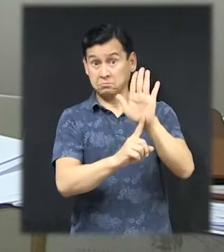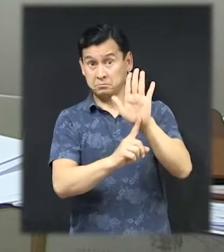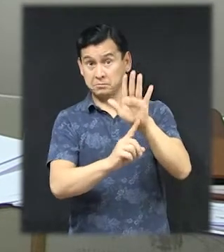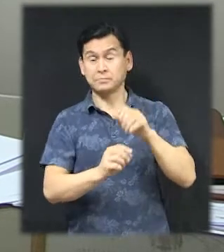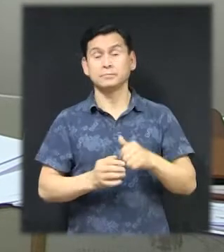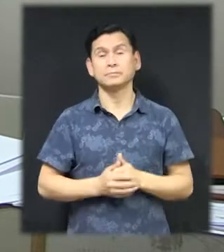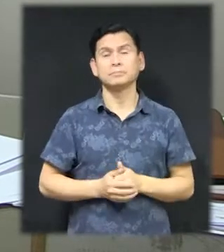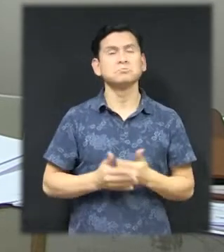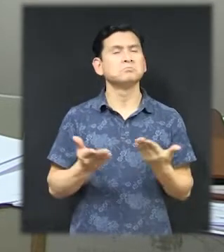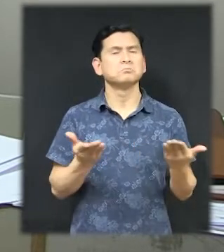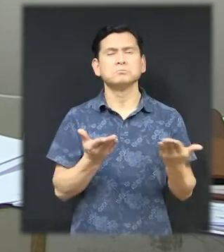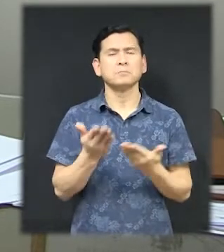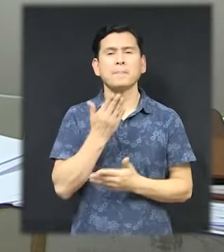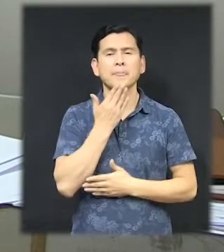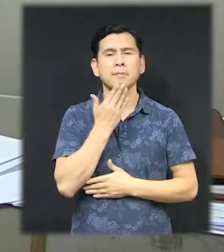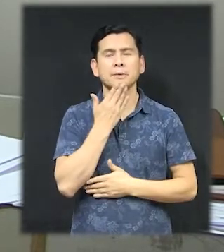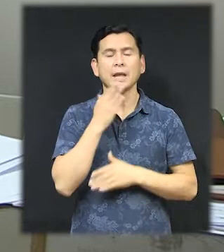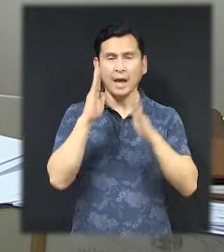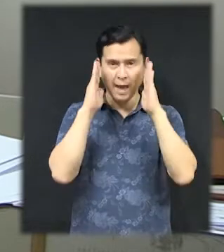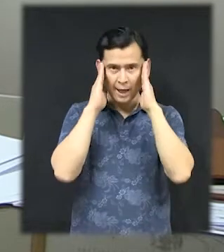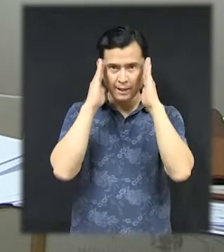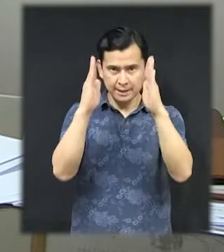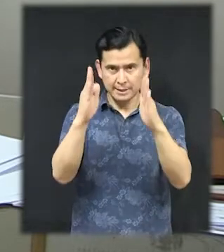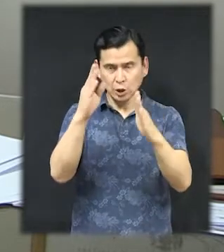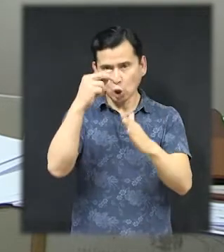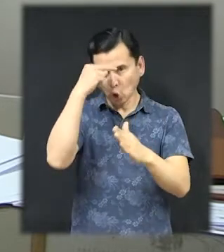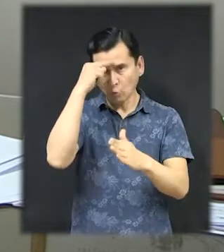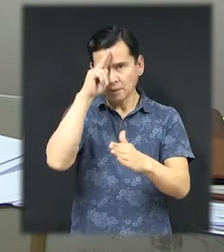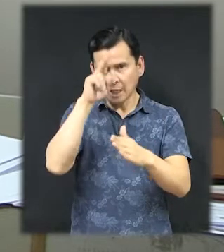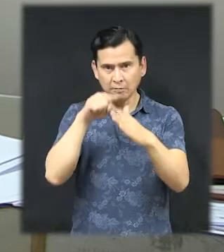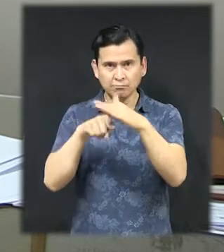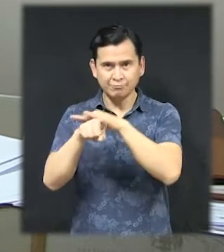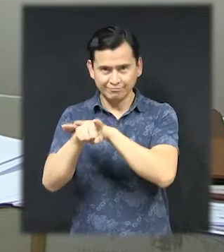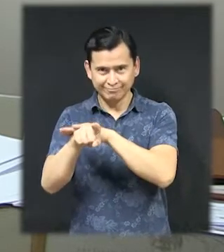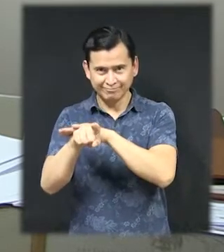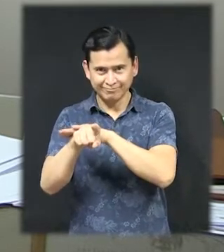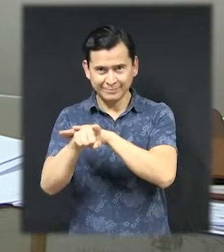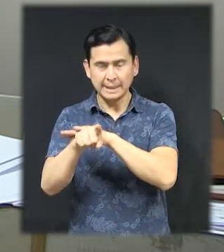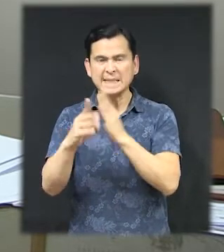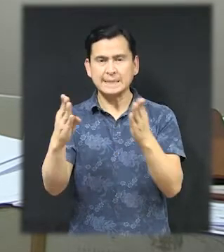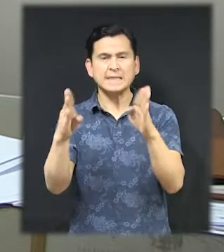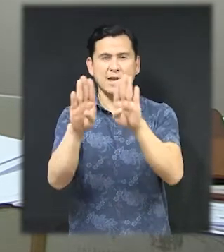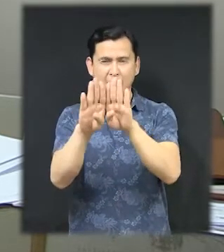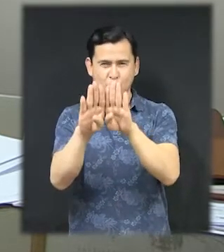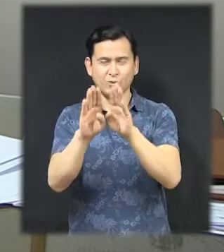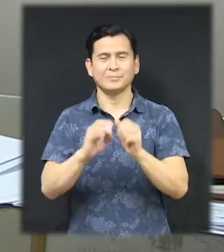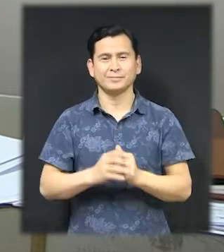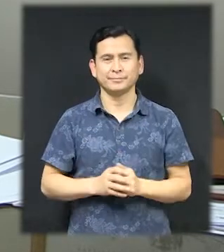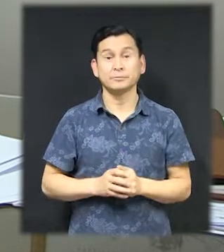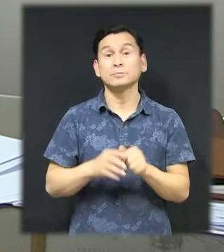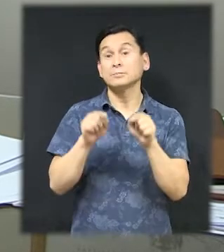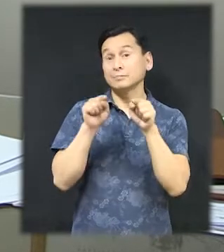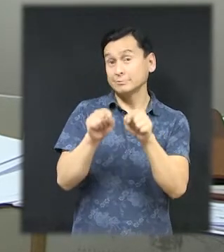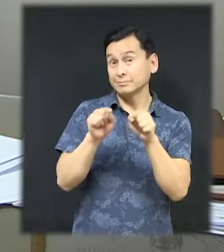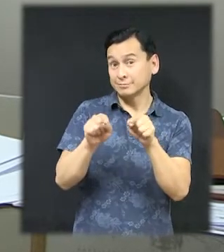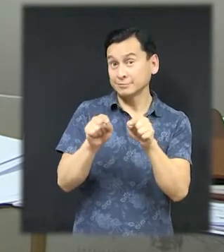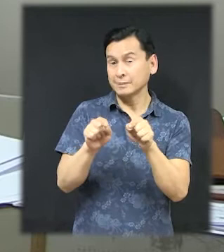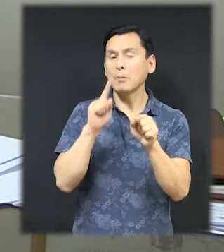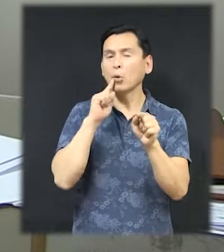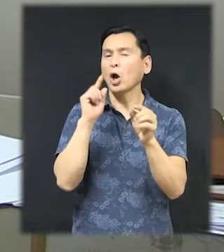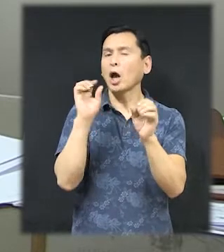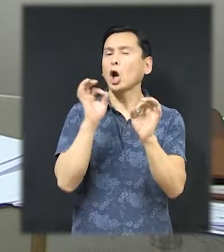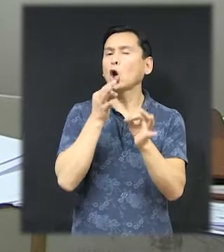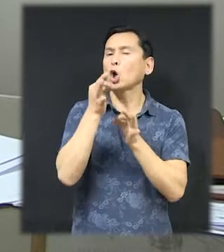presentación, es también la atención hospitalaria, que se conoce como la atención cerrada. Y aquí vamos a